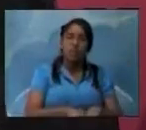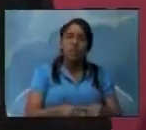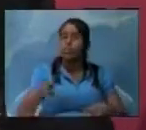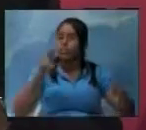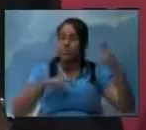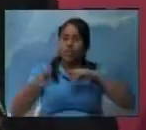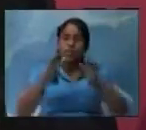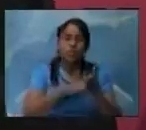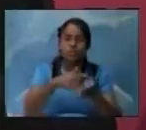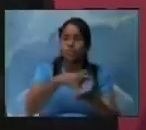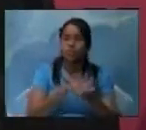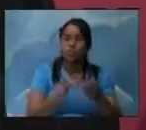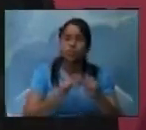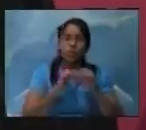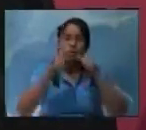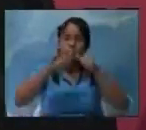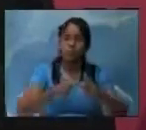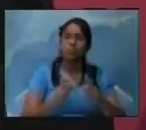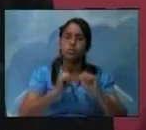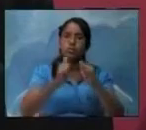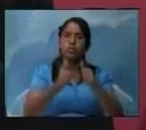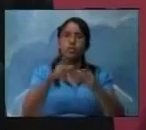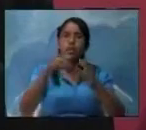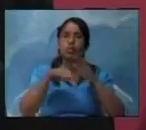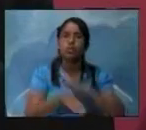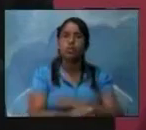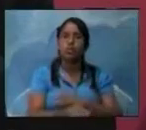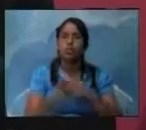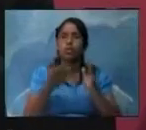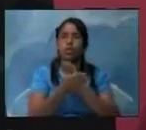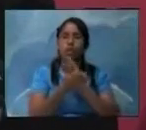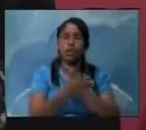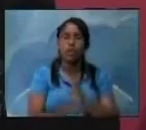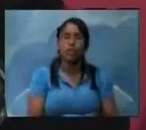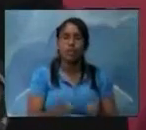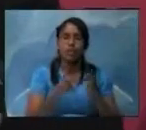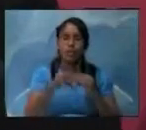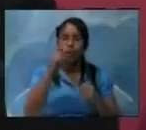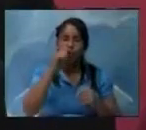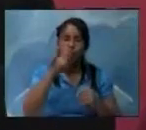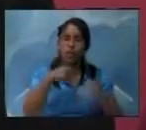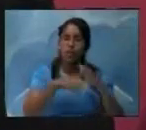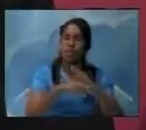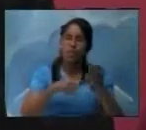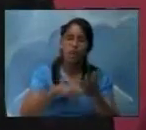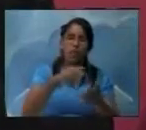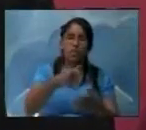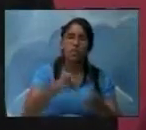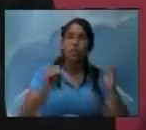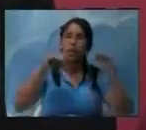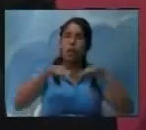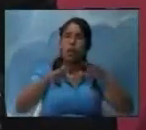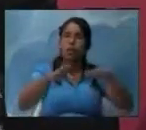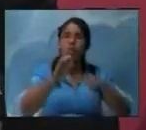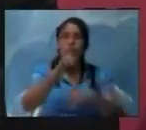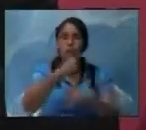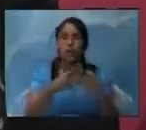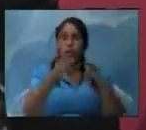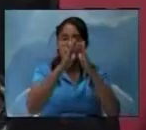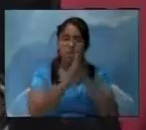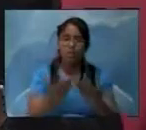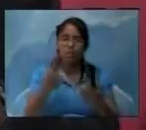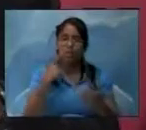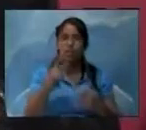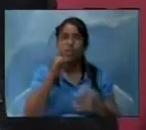visita la duda, comienza a hundirse. Esto fue lo que sucedió en la vida de Pedro. Pedro iba caminando sobre las olas del mar, pero la Biblia dice